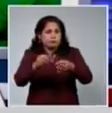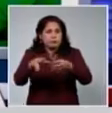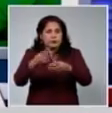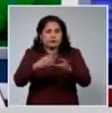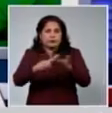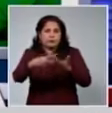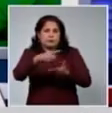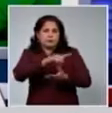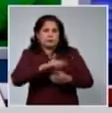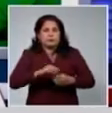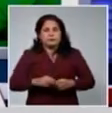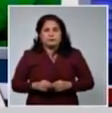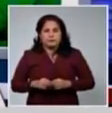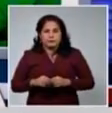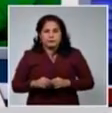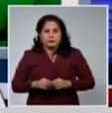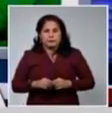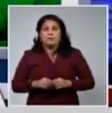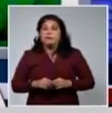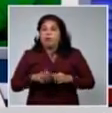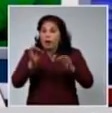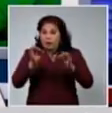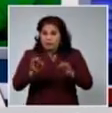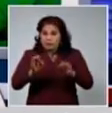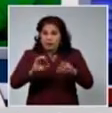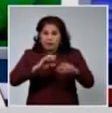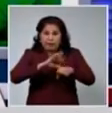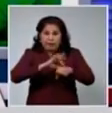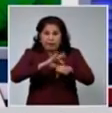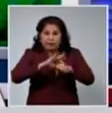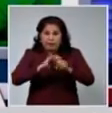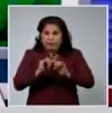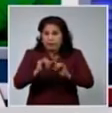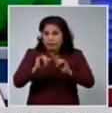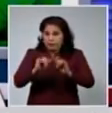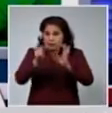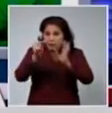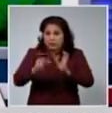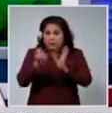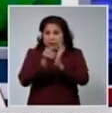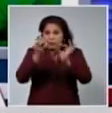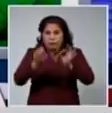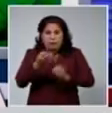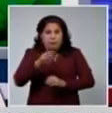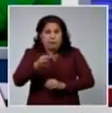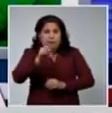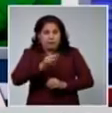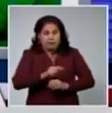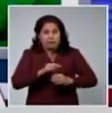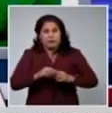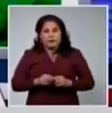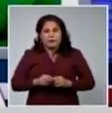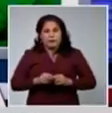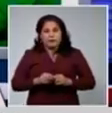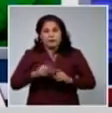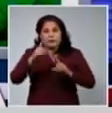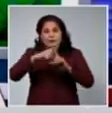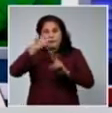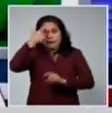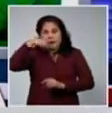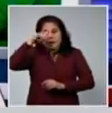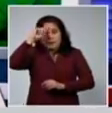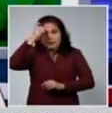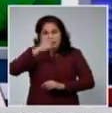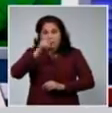días corta miento del número de casos diagnosticaron ayer por la tasa de incidencia del